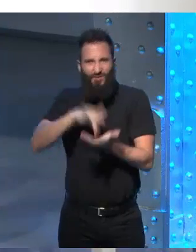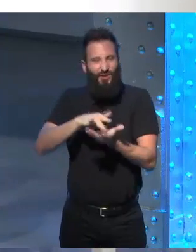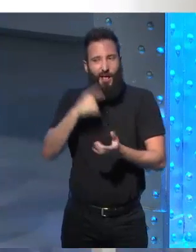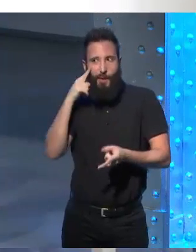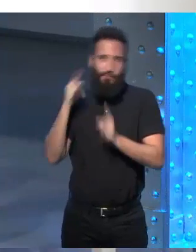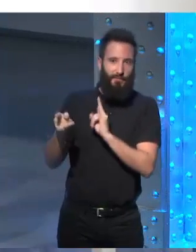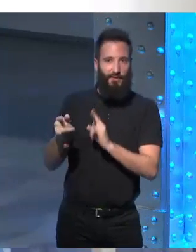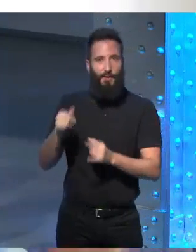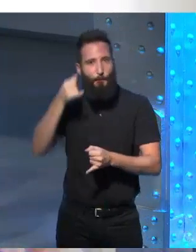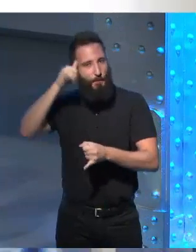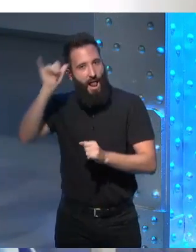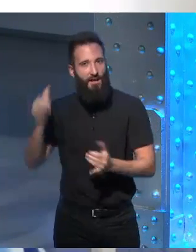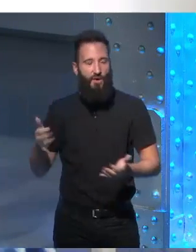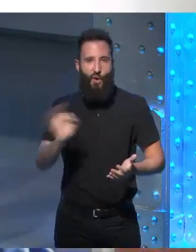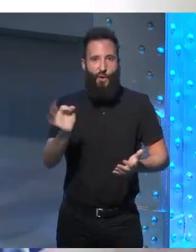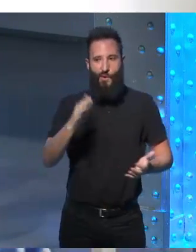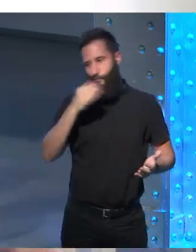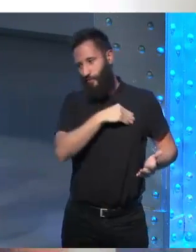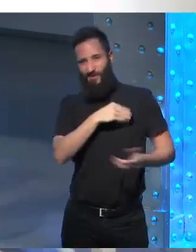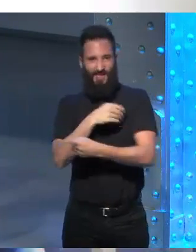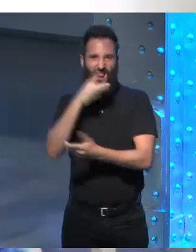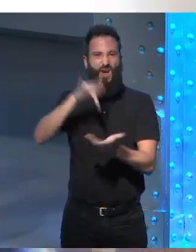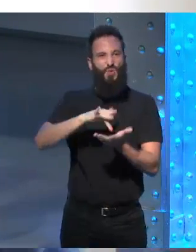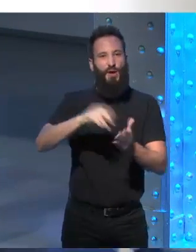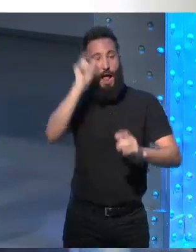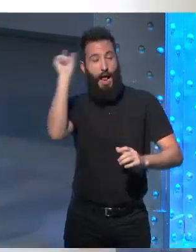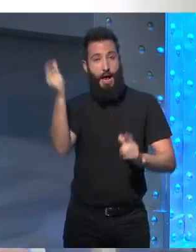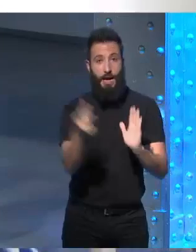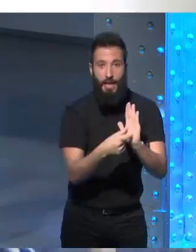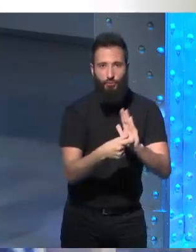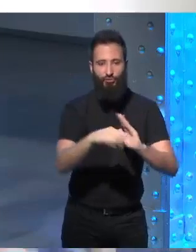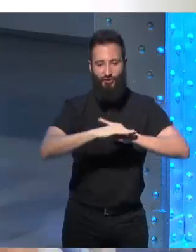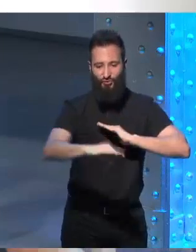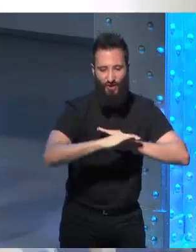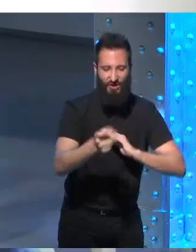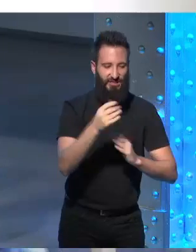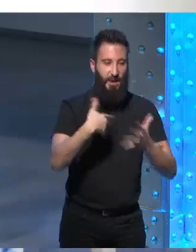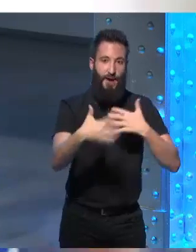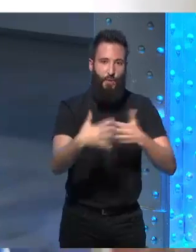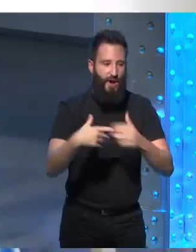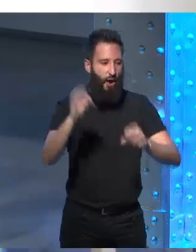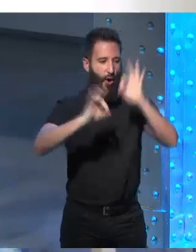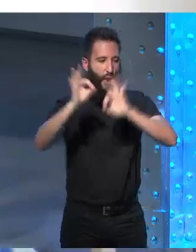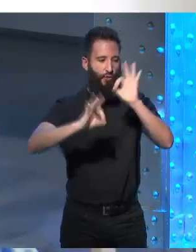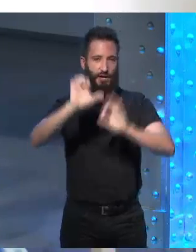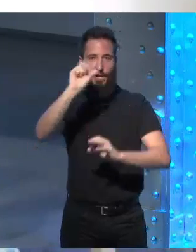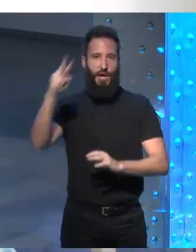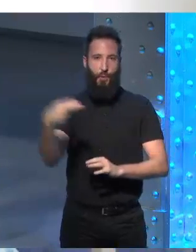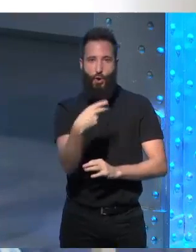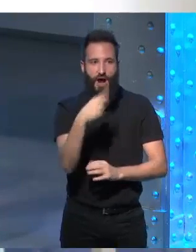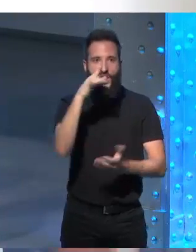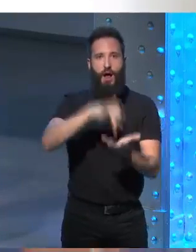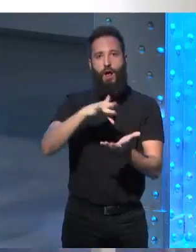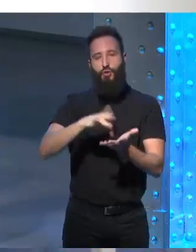qué? Pobrecitos los banqueros. Hostia, a ver, tienen que pagar lo de las cláusulas suelo, lo de que si manipularon el Euribor, que si tienen que devolver hasta los actos